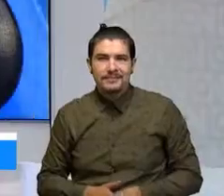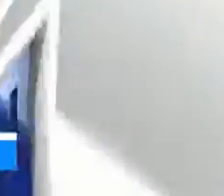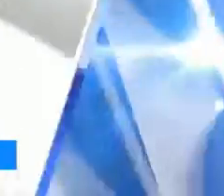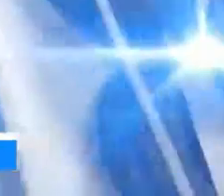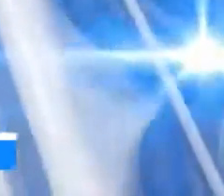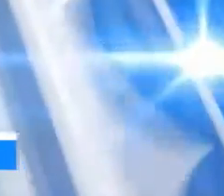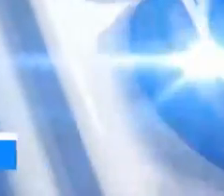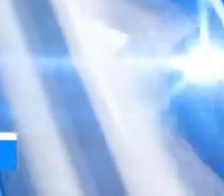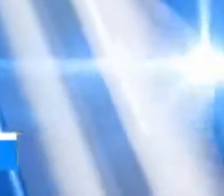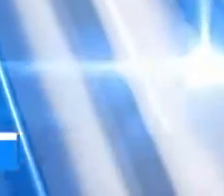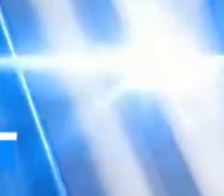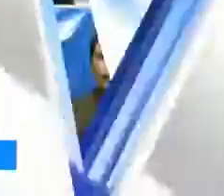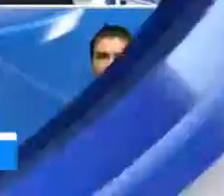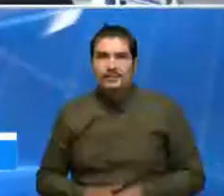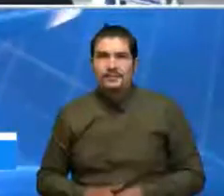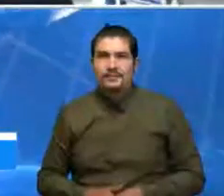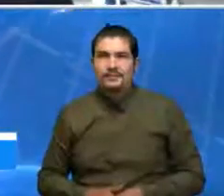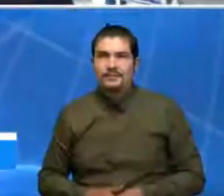información. Adelante.